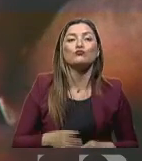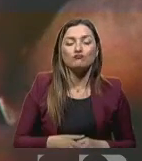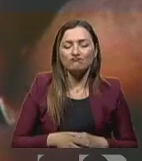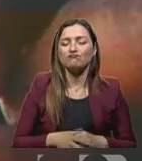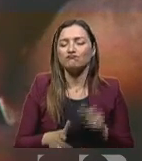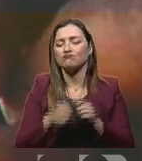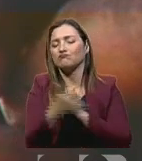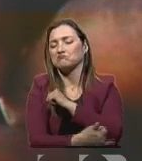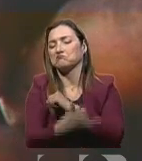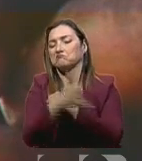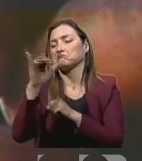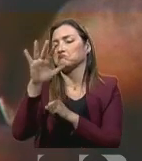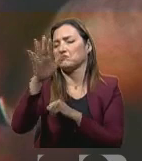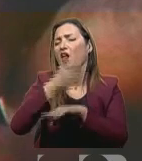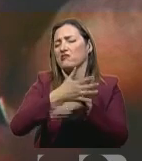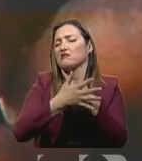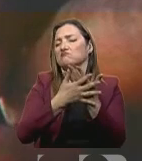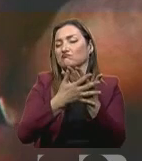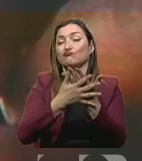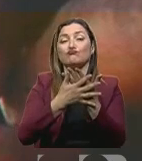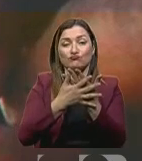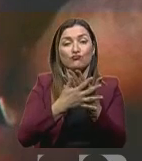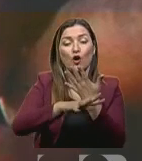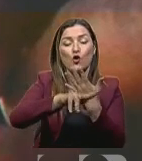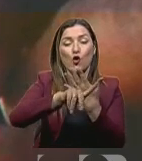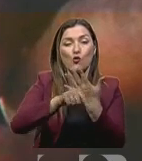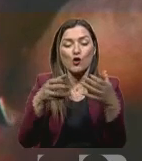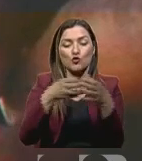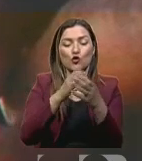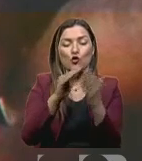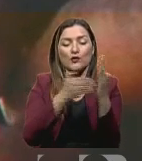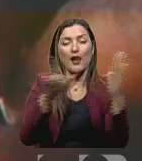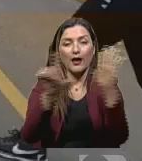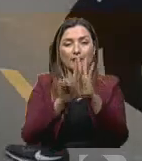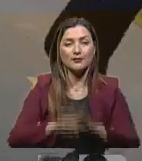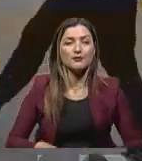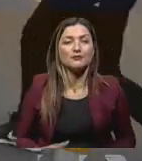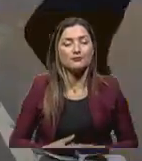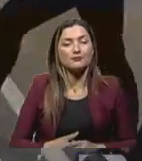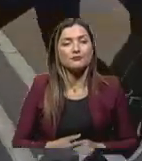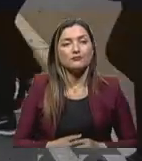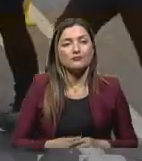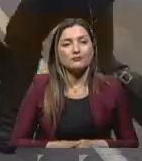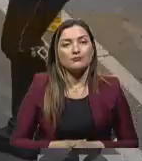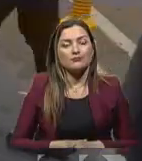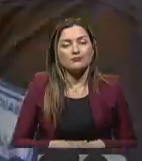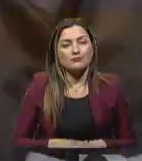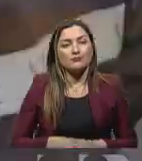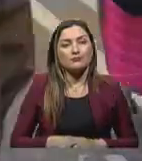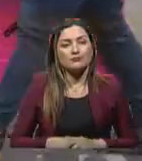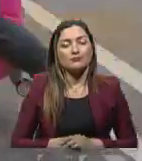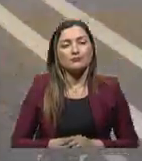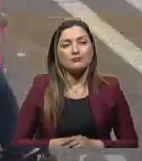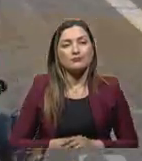cinco extranjeros quienes registran antecedentes penales por robo y asociación ilícita durante el operativo